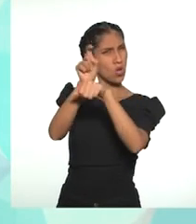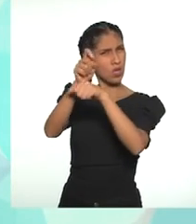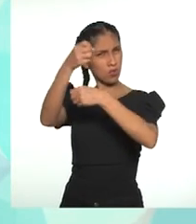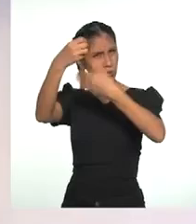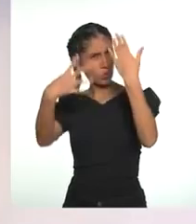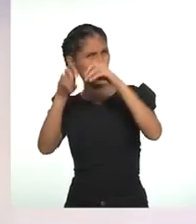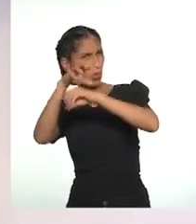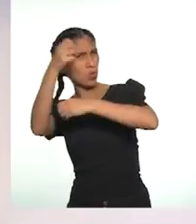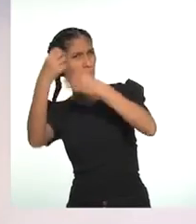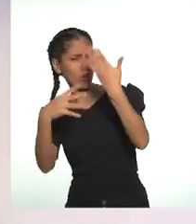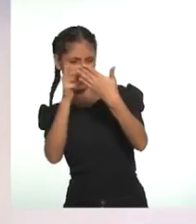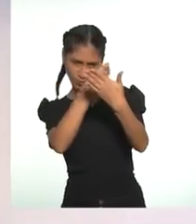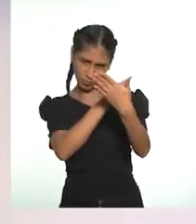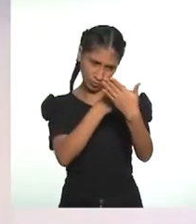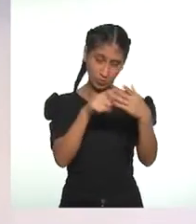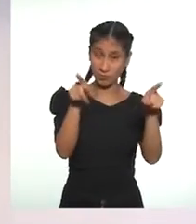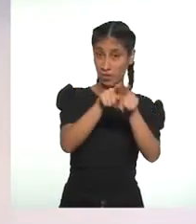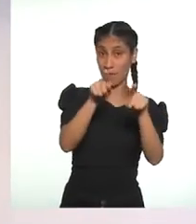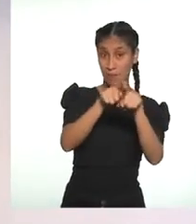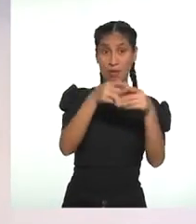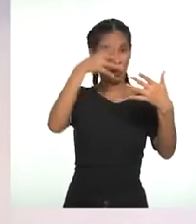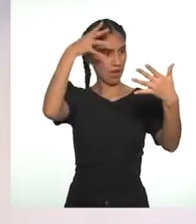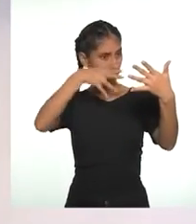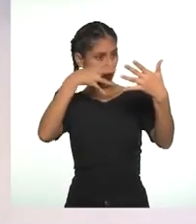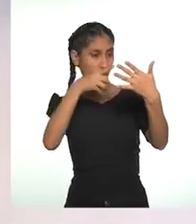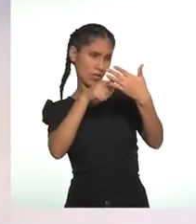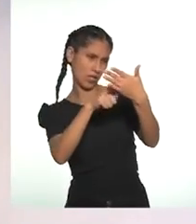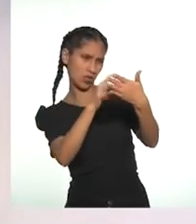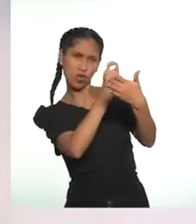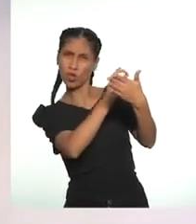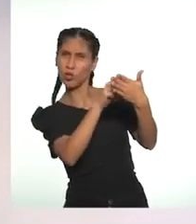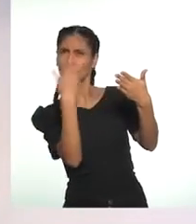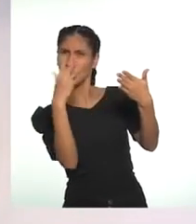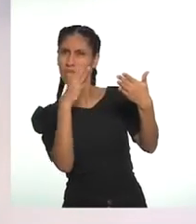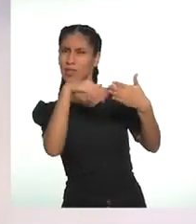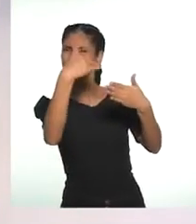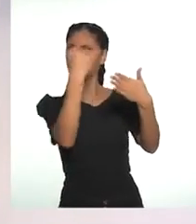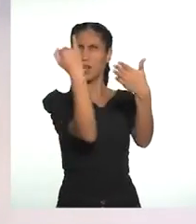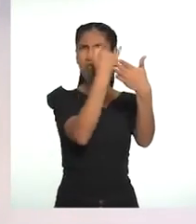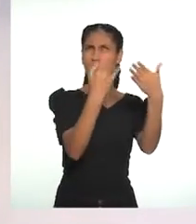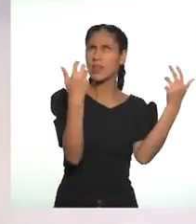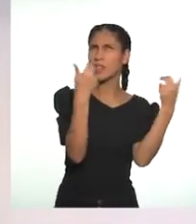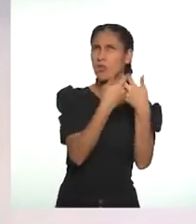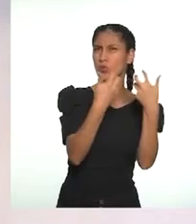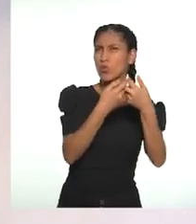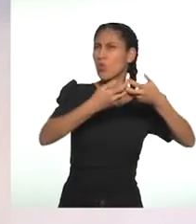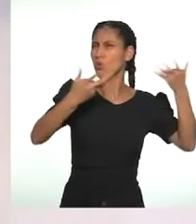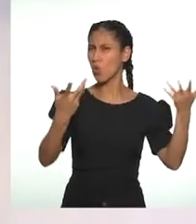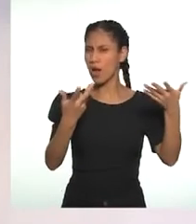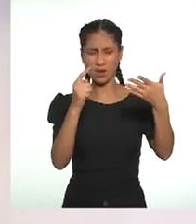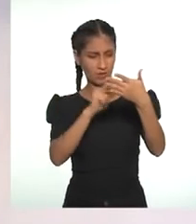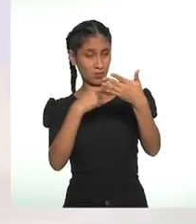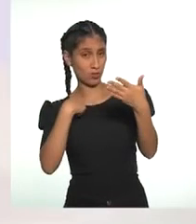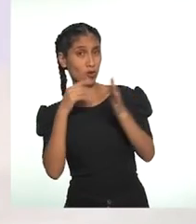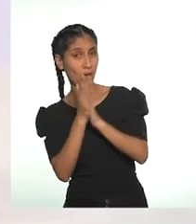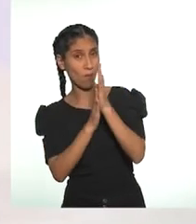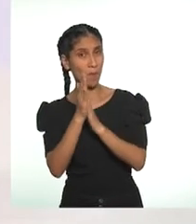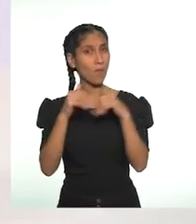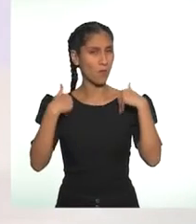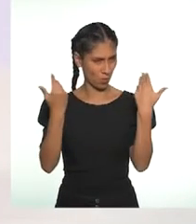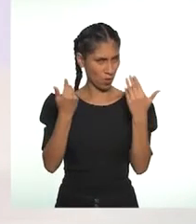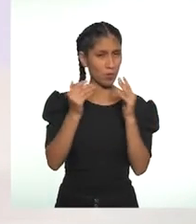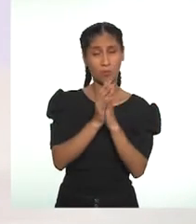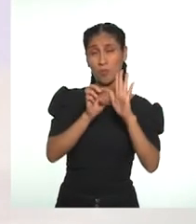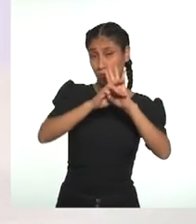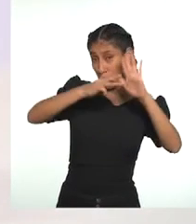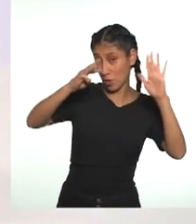información. También podemos ir viendo las imágenes que complementarán lo escrito en las recomendaciones, ¿verdad? Yo puedo